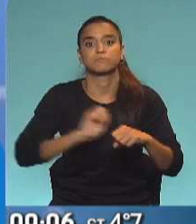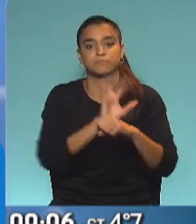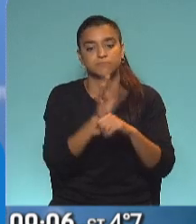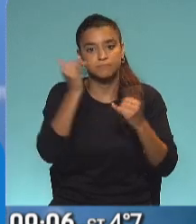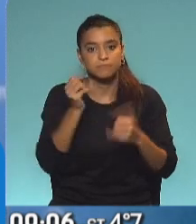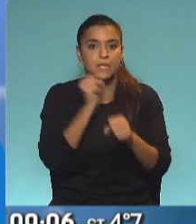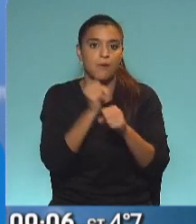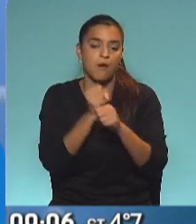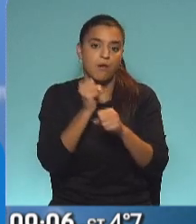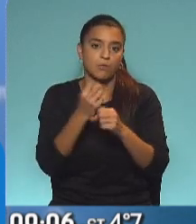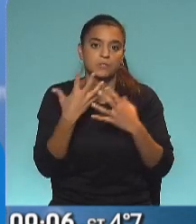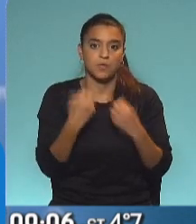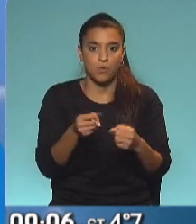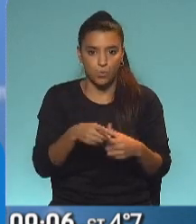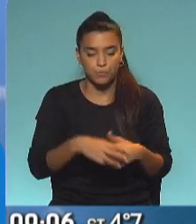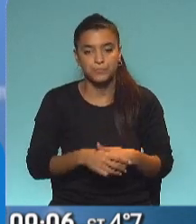son trabajadores de la salud.